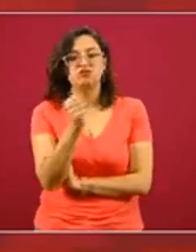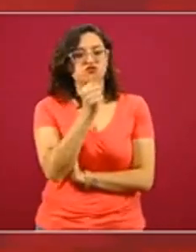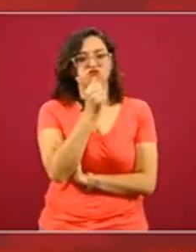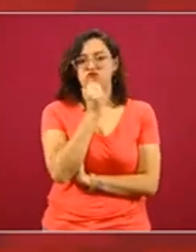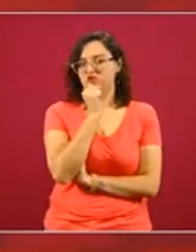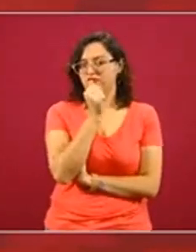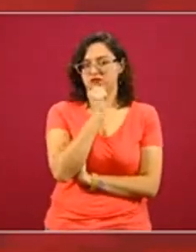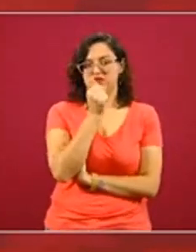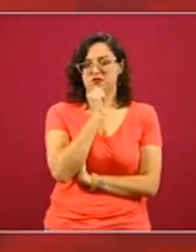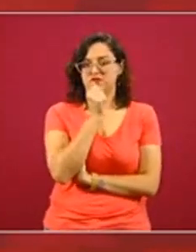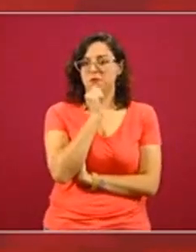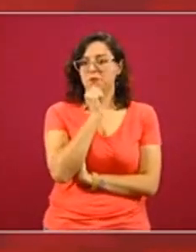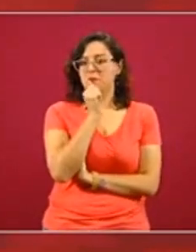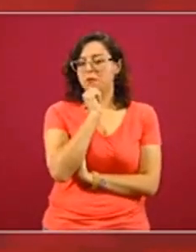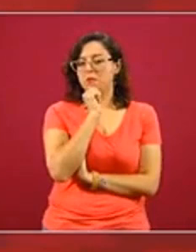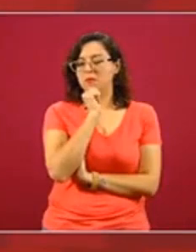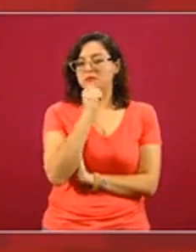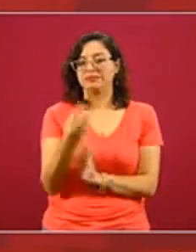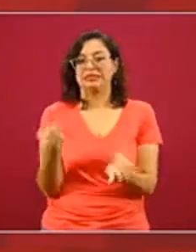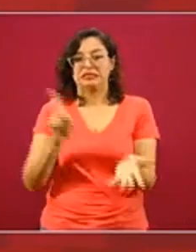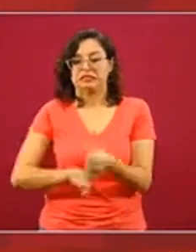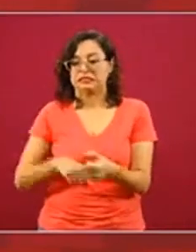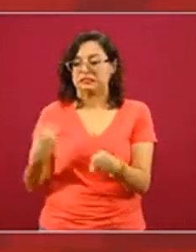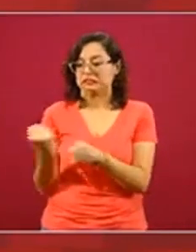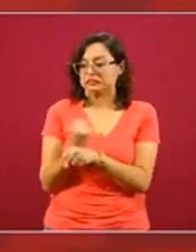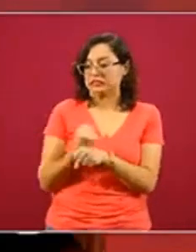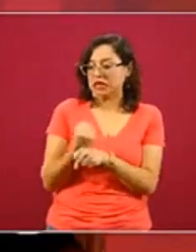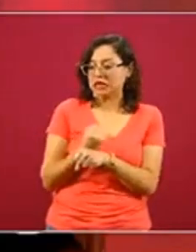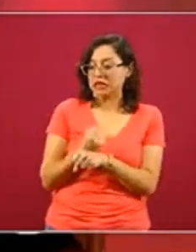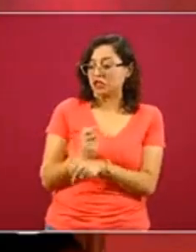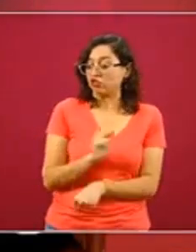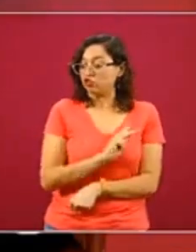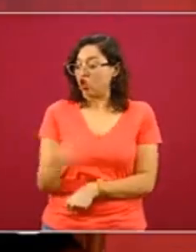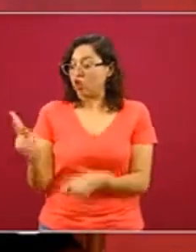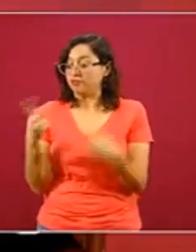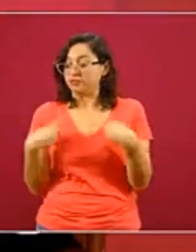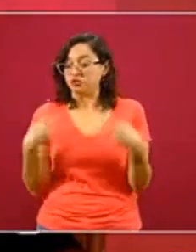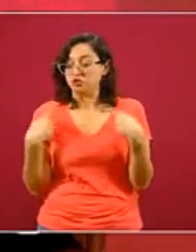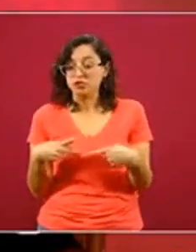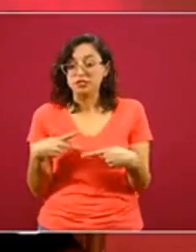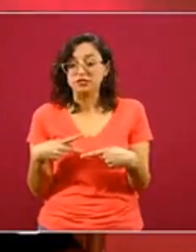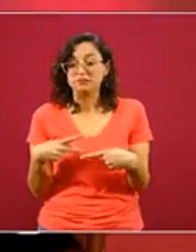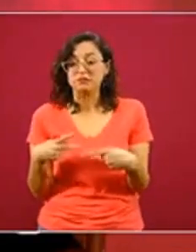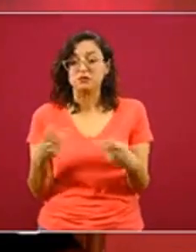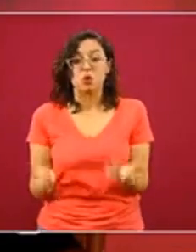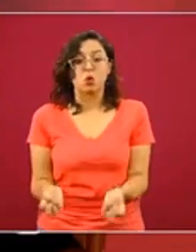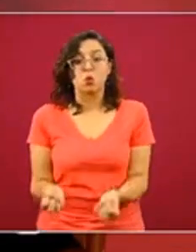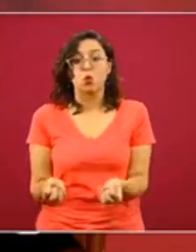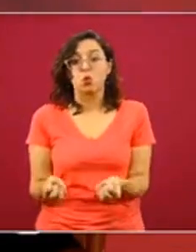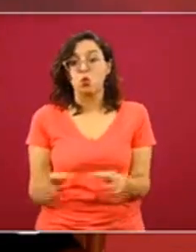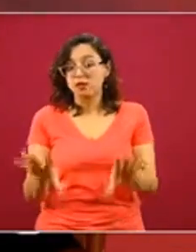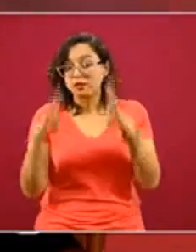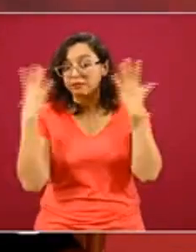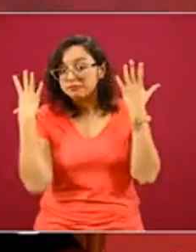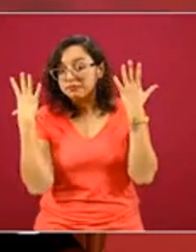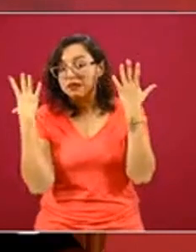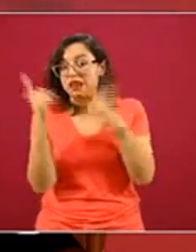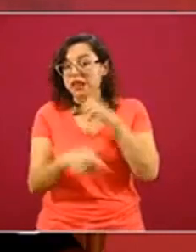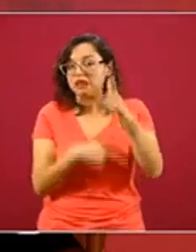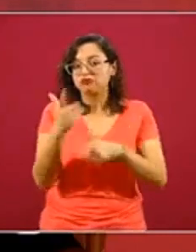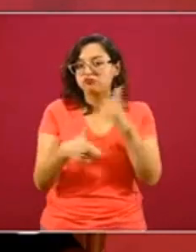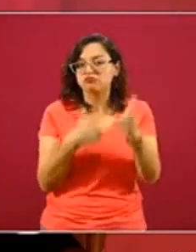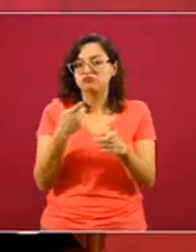anticuerpos se generan en todas las personas infectadas, no se sabe a qué velocidad se generan y no se sabe si